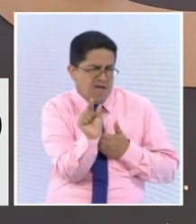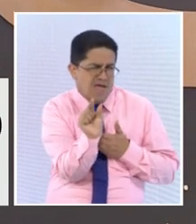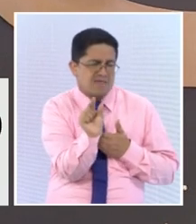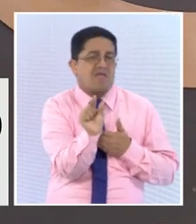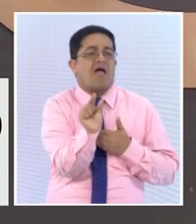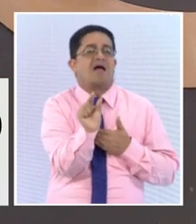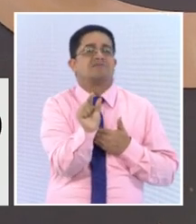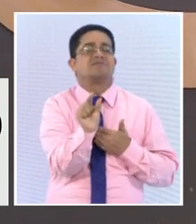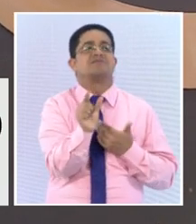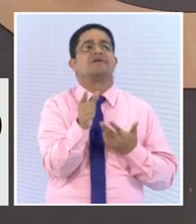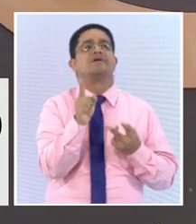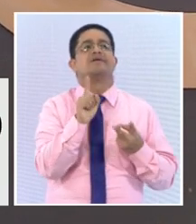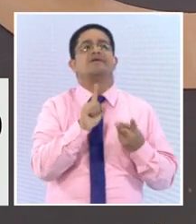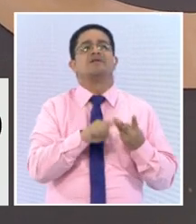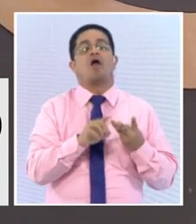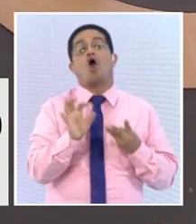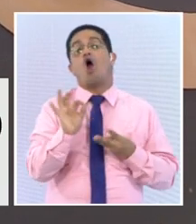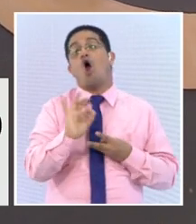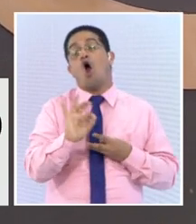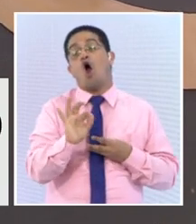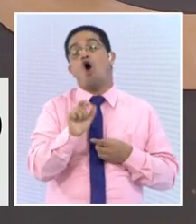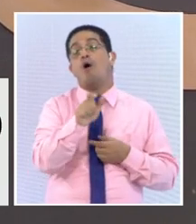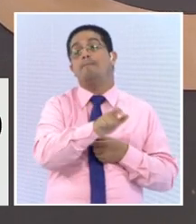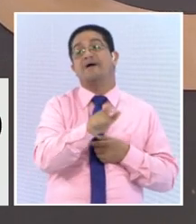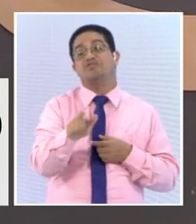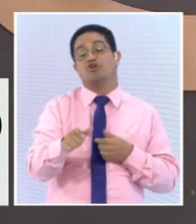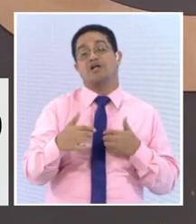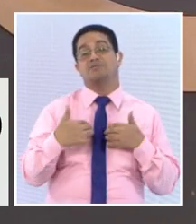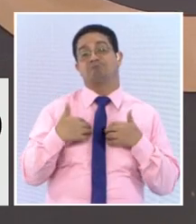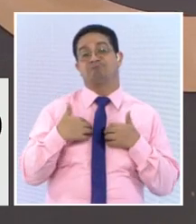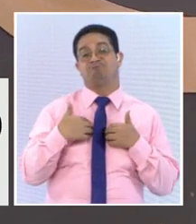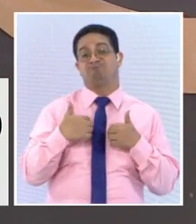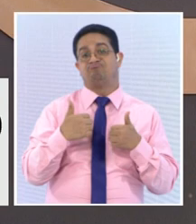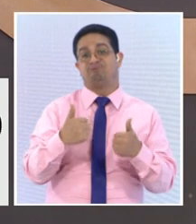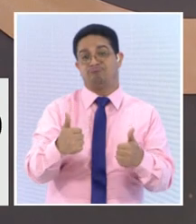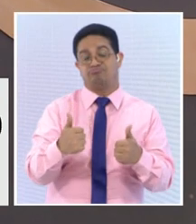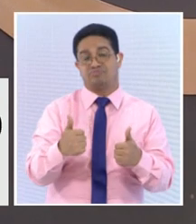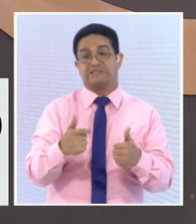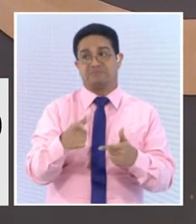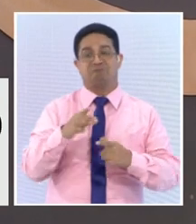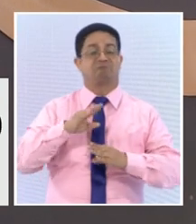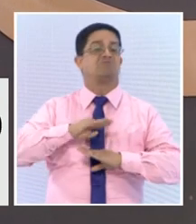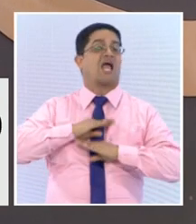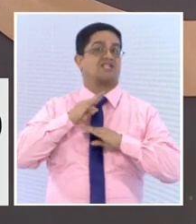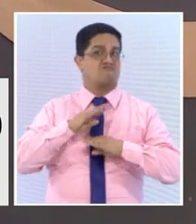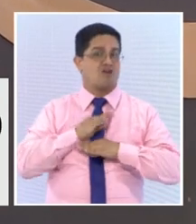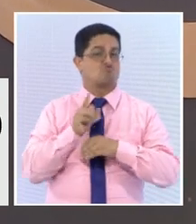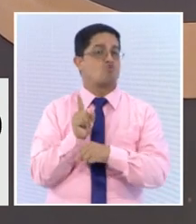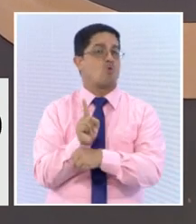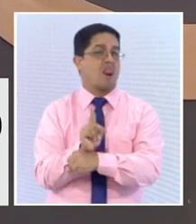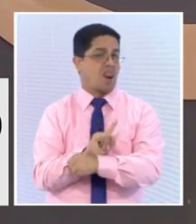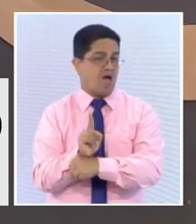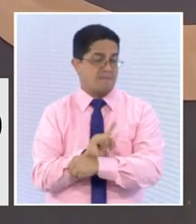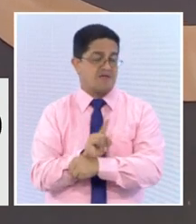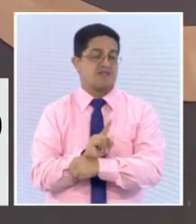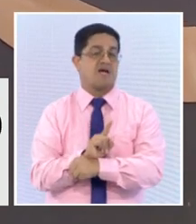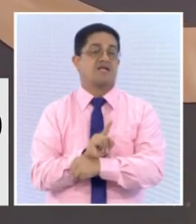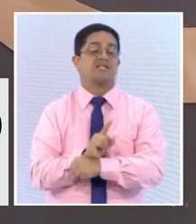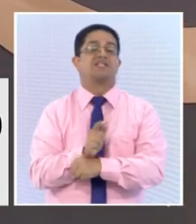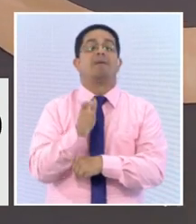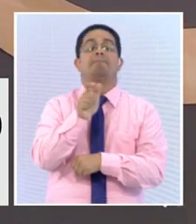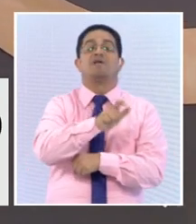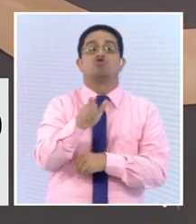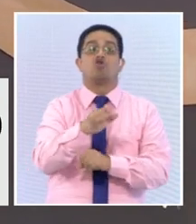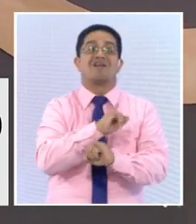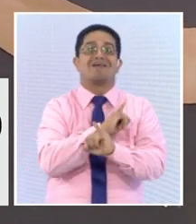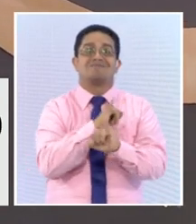lo habitual. O los pacientes se recuperan de forma muy satisfactoria, rápida, y son pacientes que incluso ya en